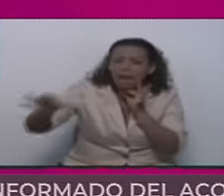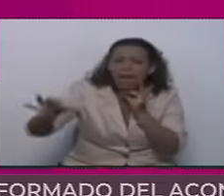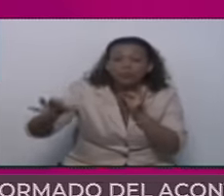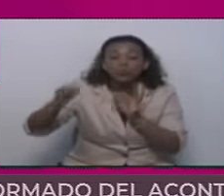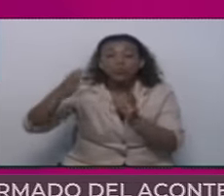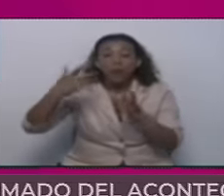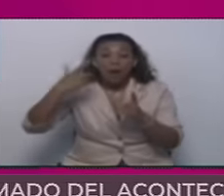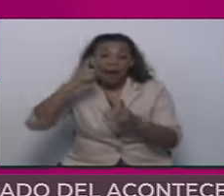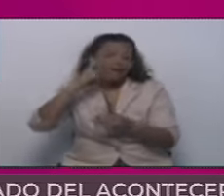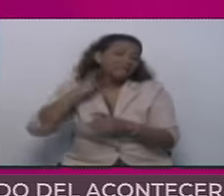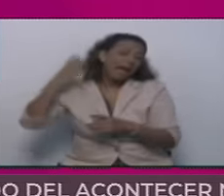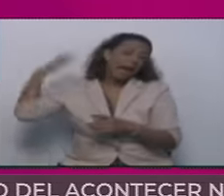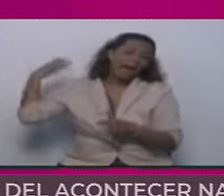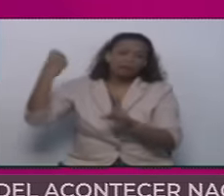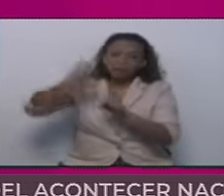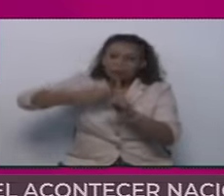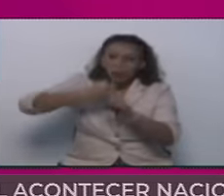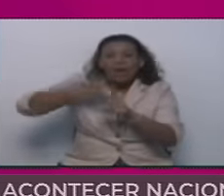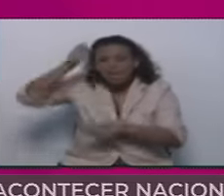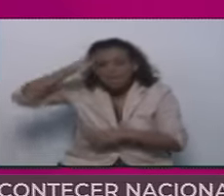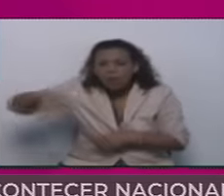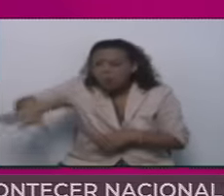de la independencia.